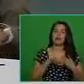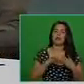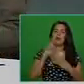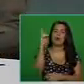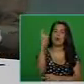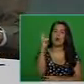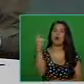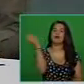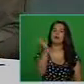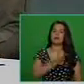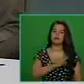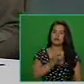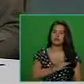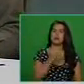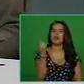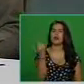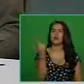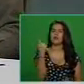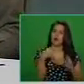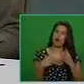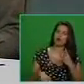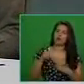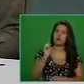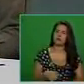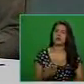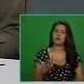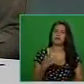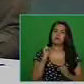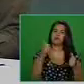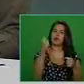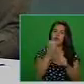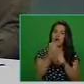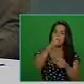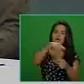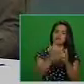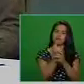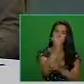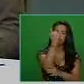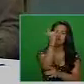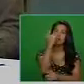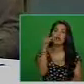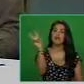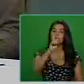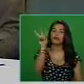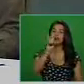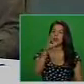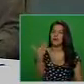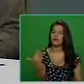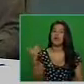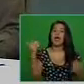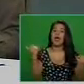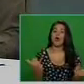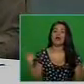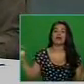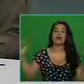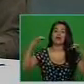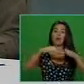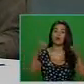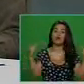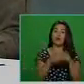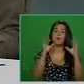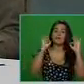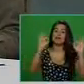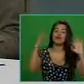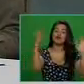Uruguay, Chile y otros, que se suman a las experiencias agrícolas. Es por ello que nuestro país será la sede de esta vigésima reunión